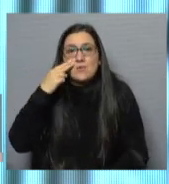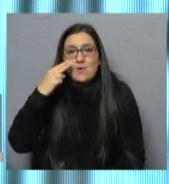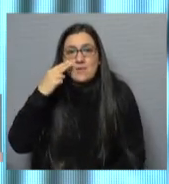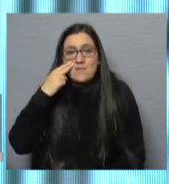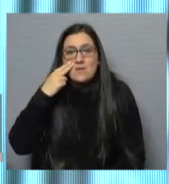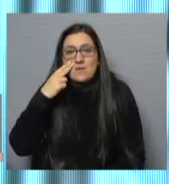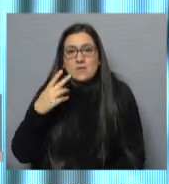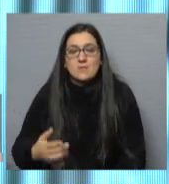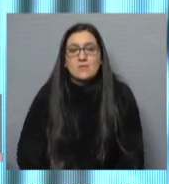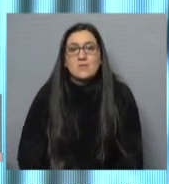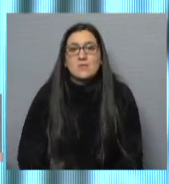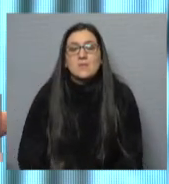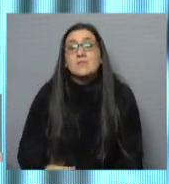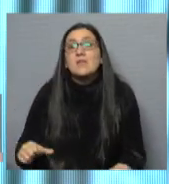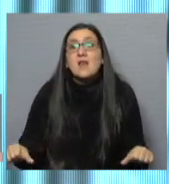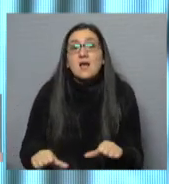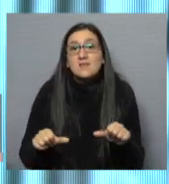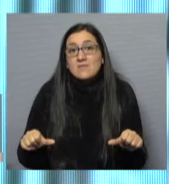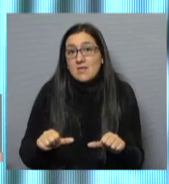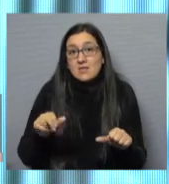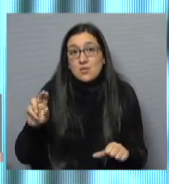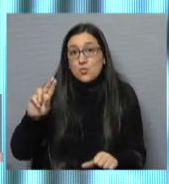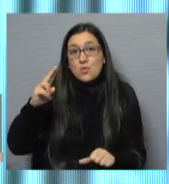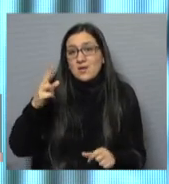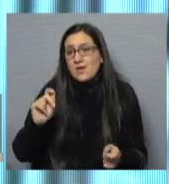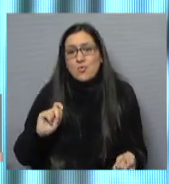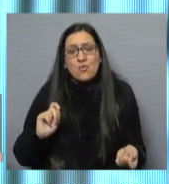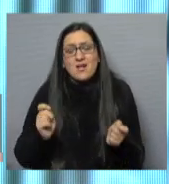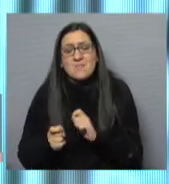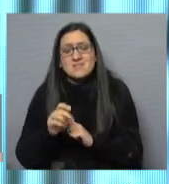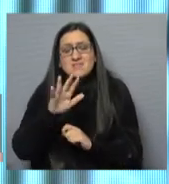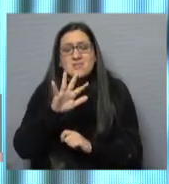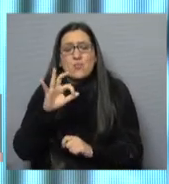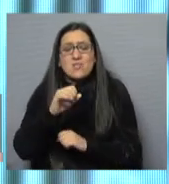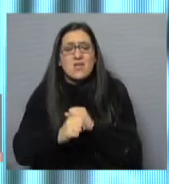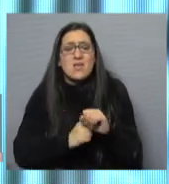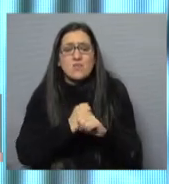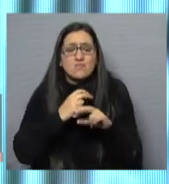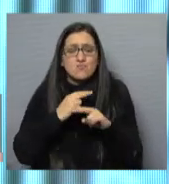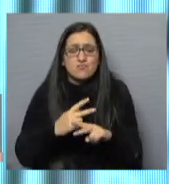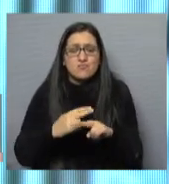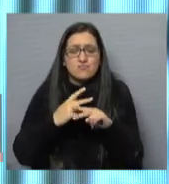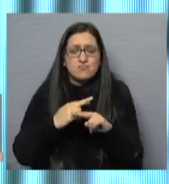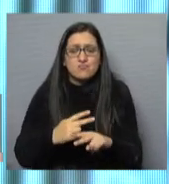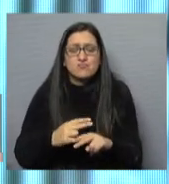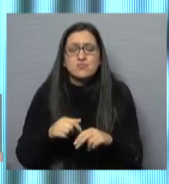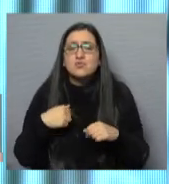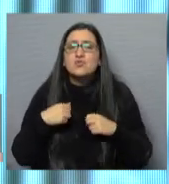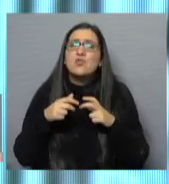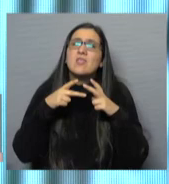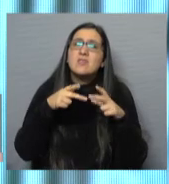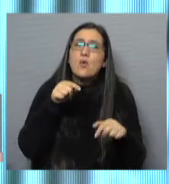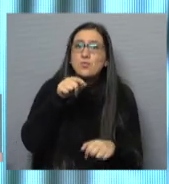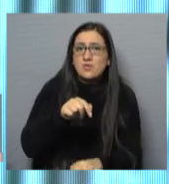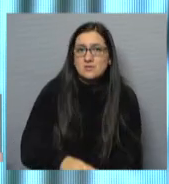de un campo de la actividad en el Uruguay que no cambia desde hace 50 años. Si yo les dijera a